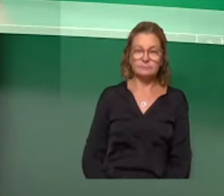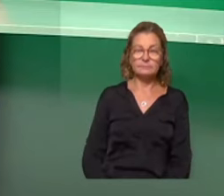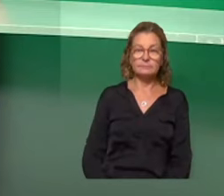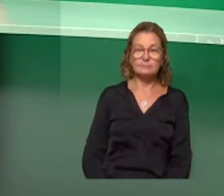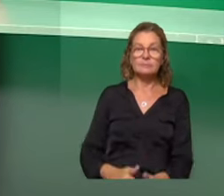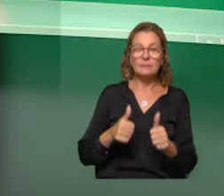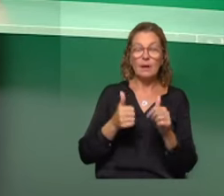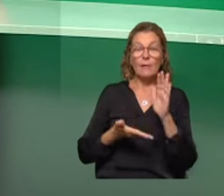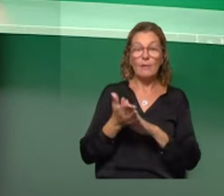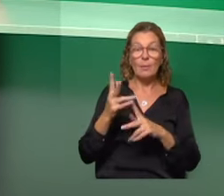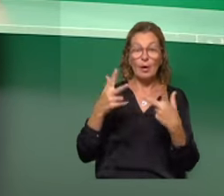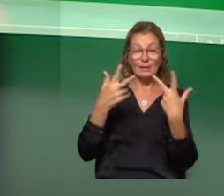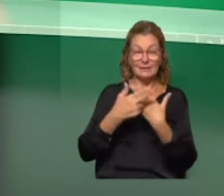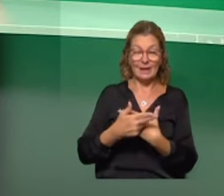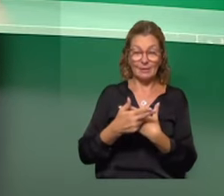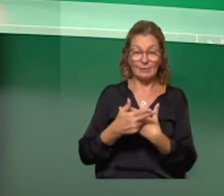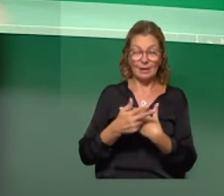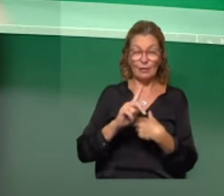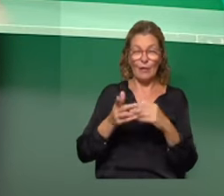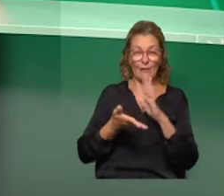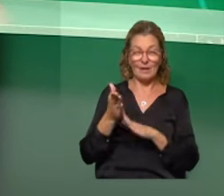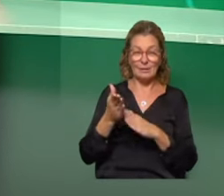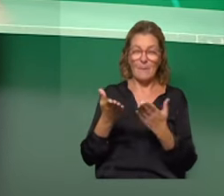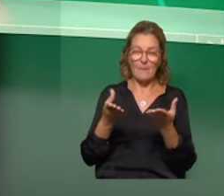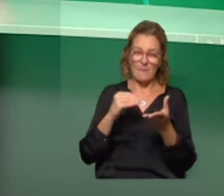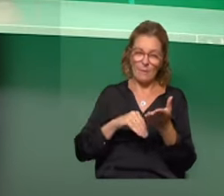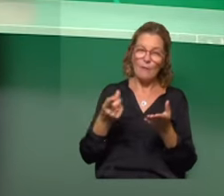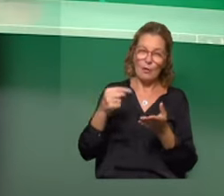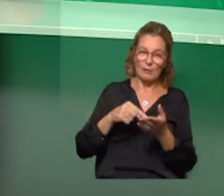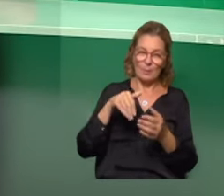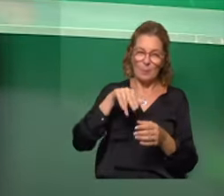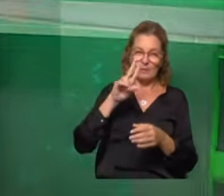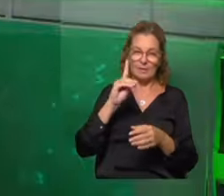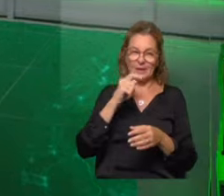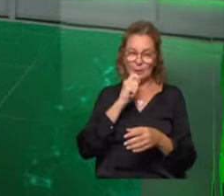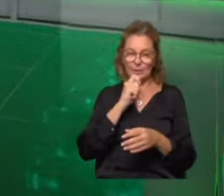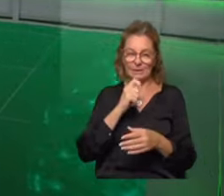Bien, nos vamos a la tanda. Vamos a la pausa, no se vayan porque hay más en un ratito de MBD Noticias.